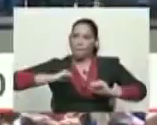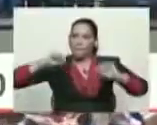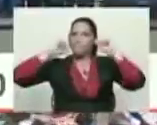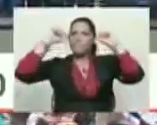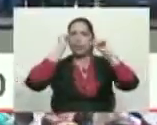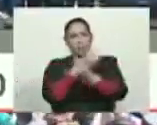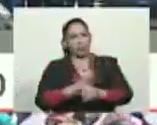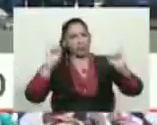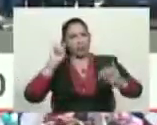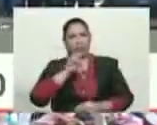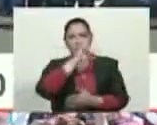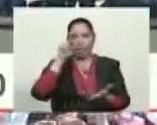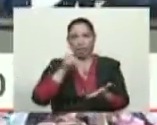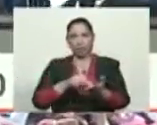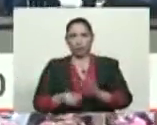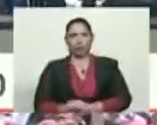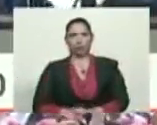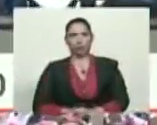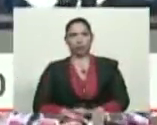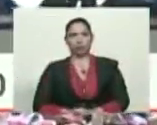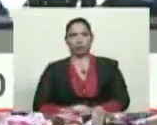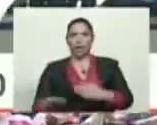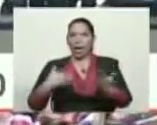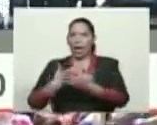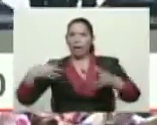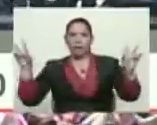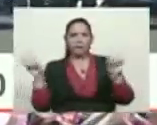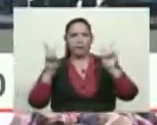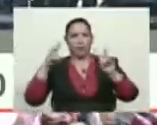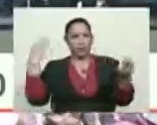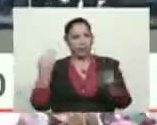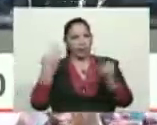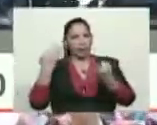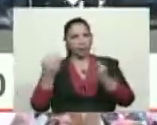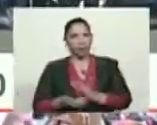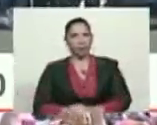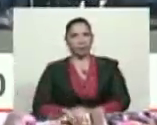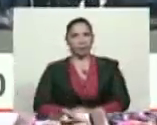viva la independencia nacional! ¡Hasta la victoria siempre, camaradas!